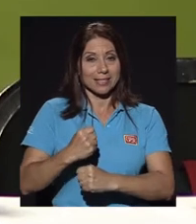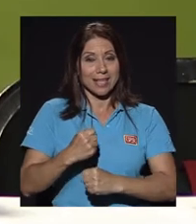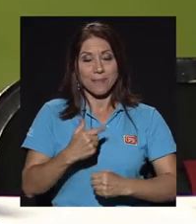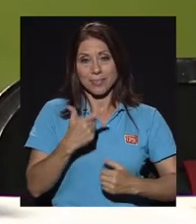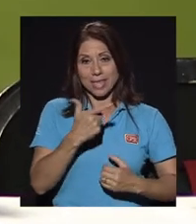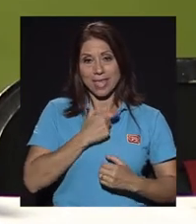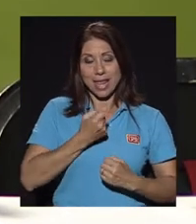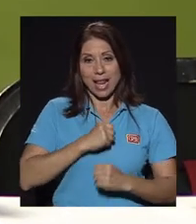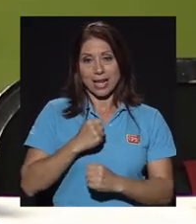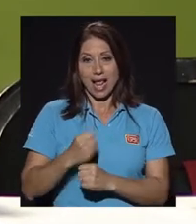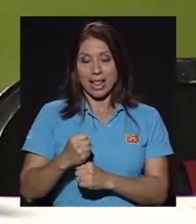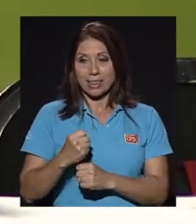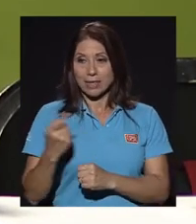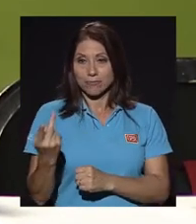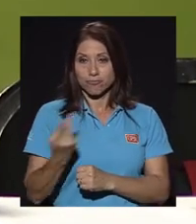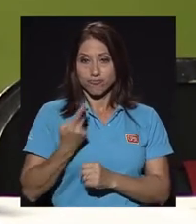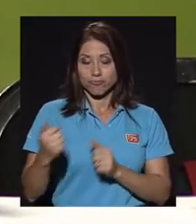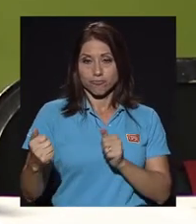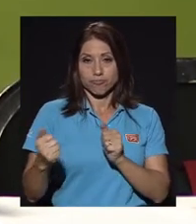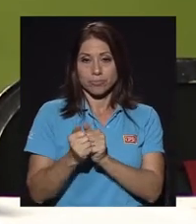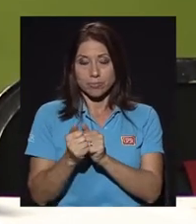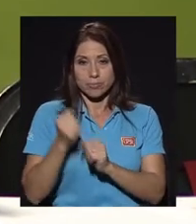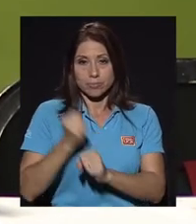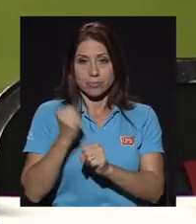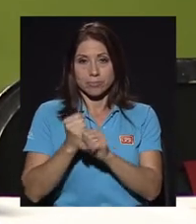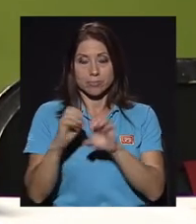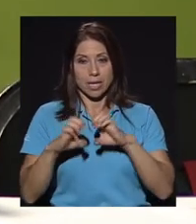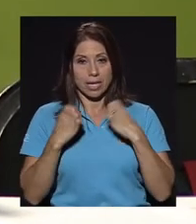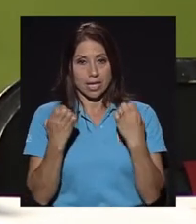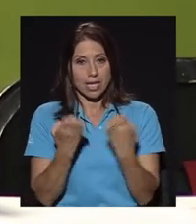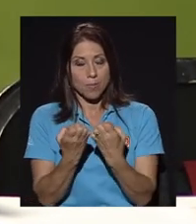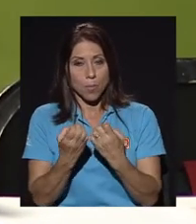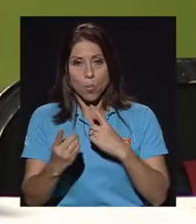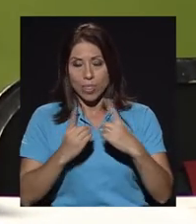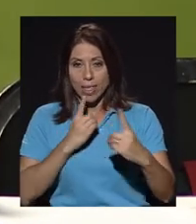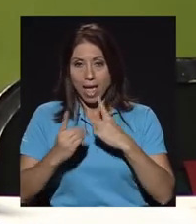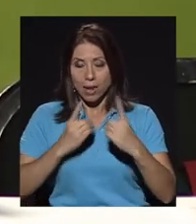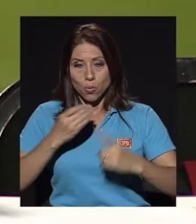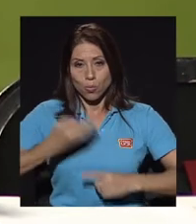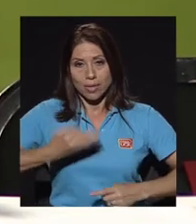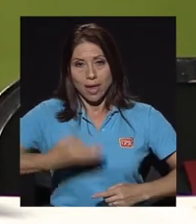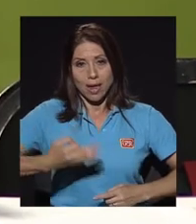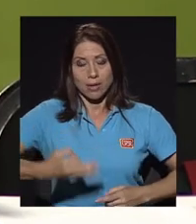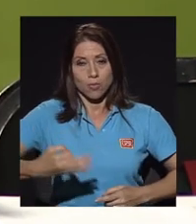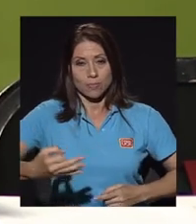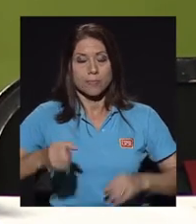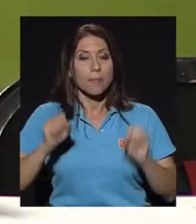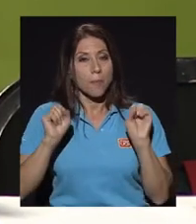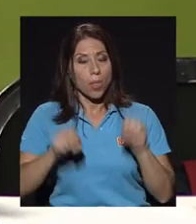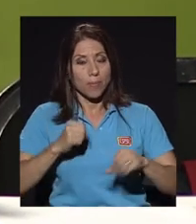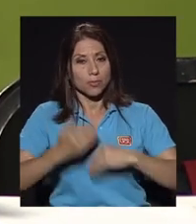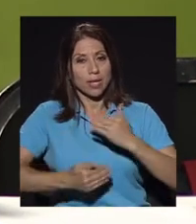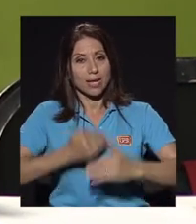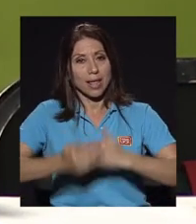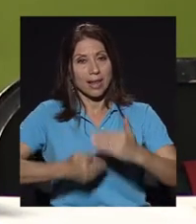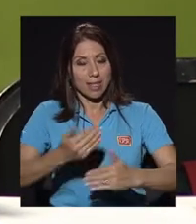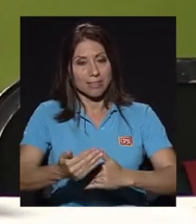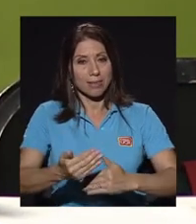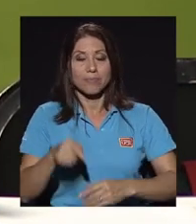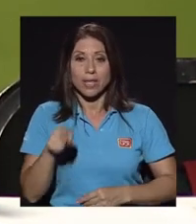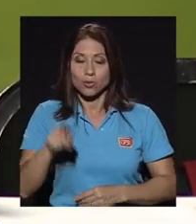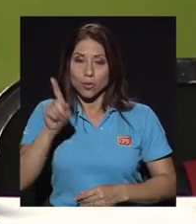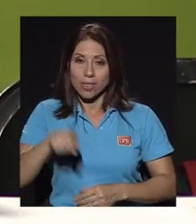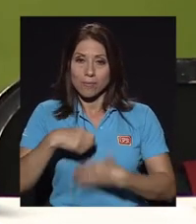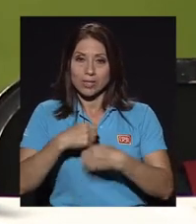Creo que si trabajamos en equipo, trabajamos en un diálogo diario, podemos salir adelante, y eso es